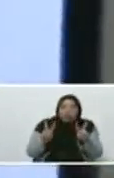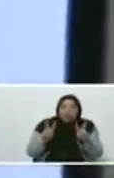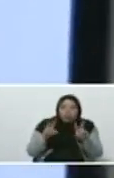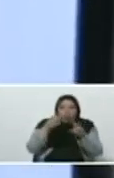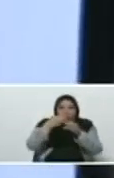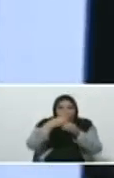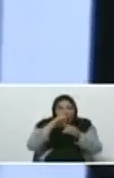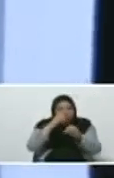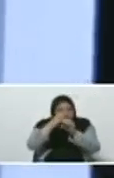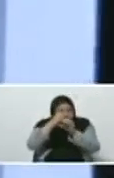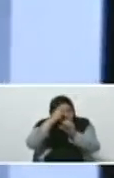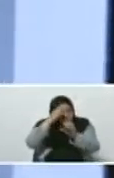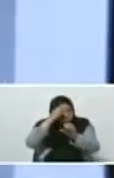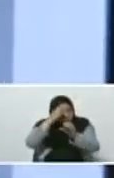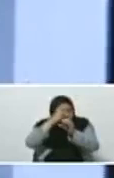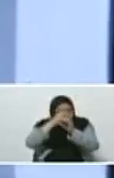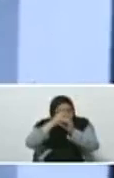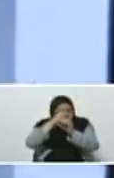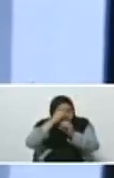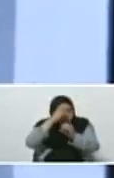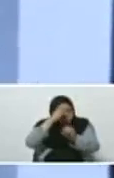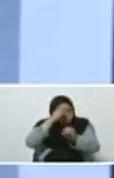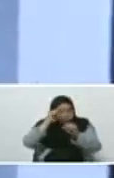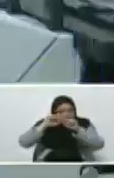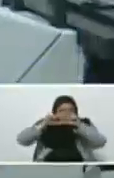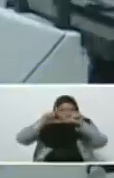microscopio. Claro, completamente.